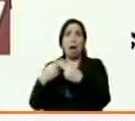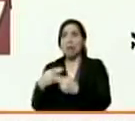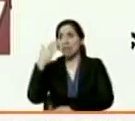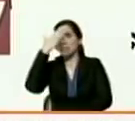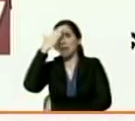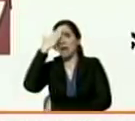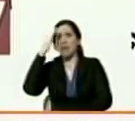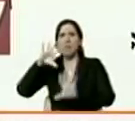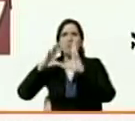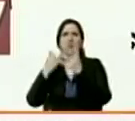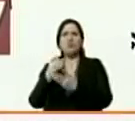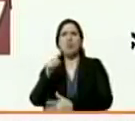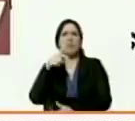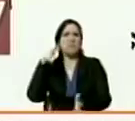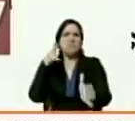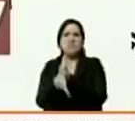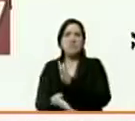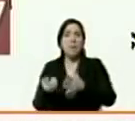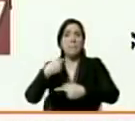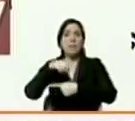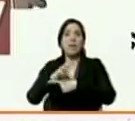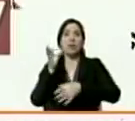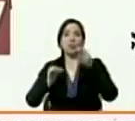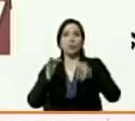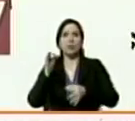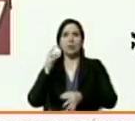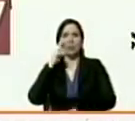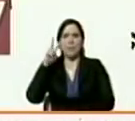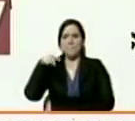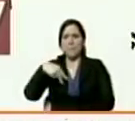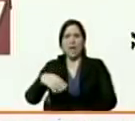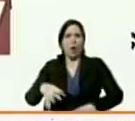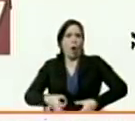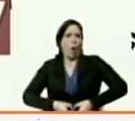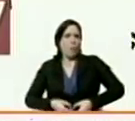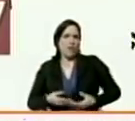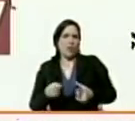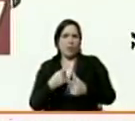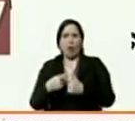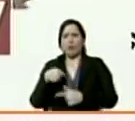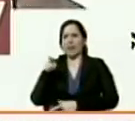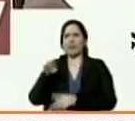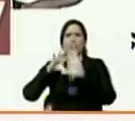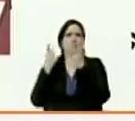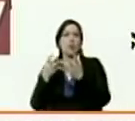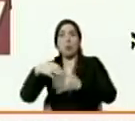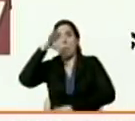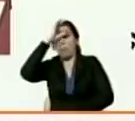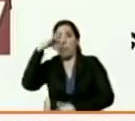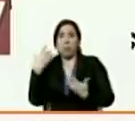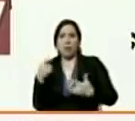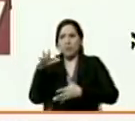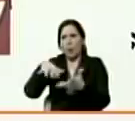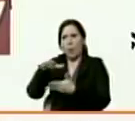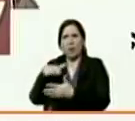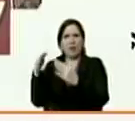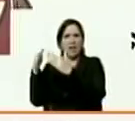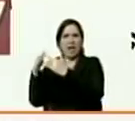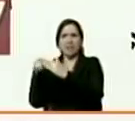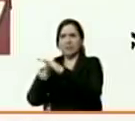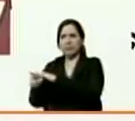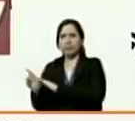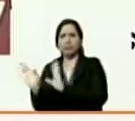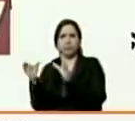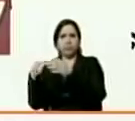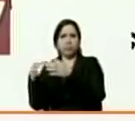justicia. Ellos que se ven su ombligo y creen que son los mejorcitos de la cuadra, pero eso en el mundo nadie sabe. Es un problema doméstico en un partido político,